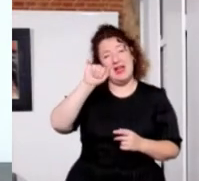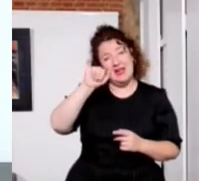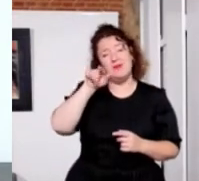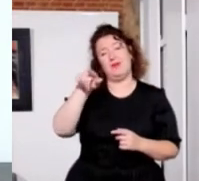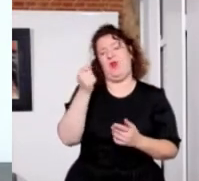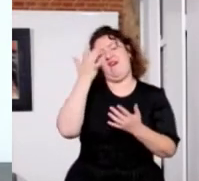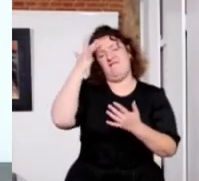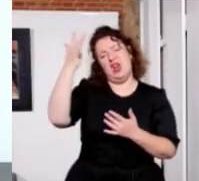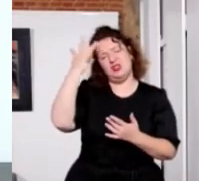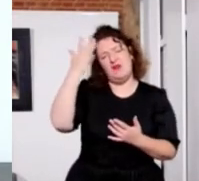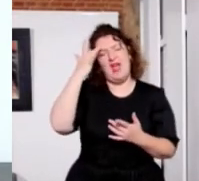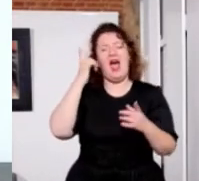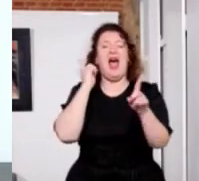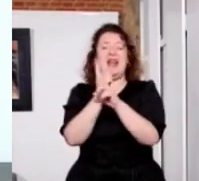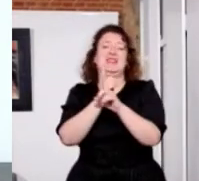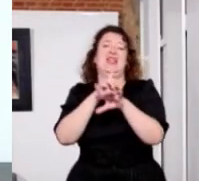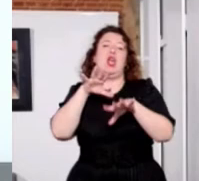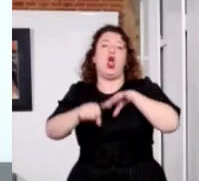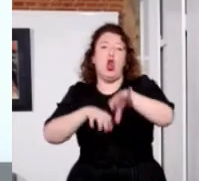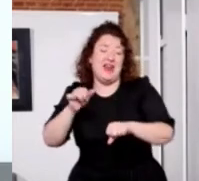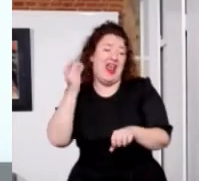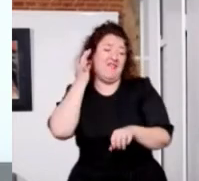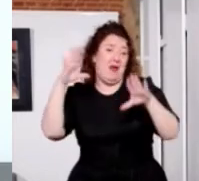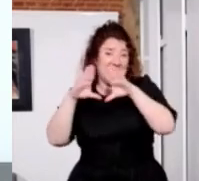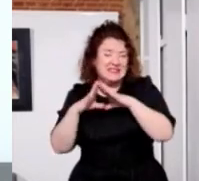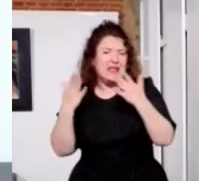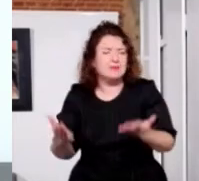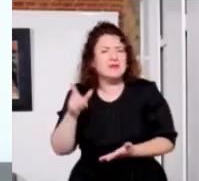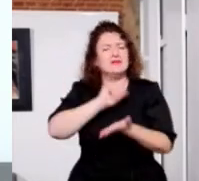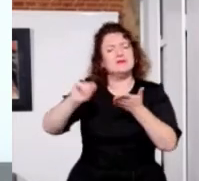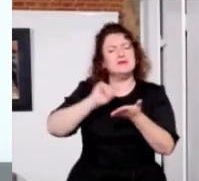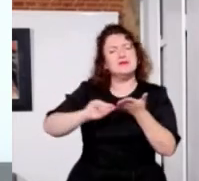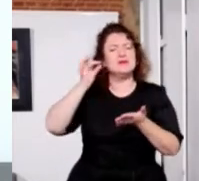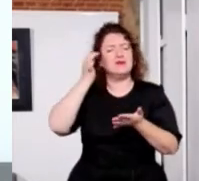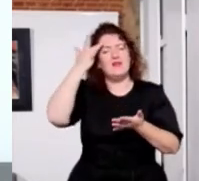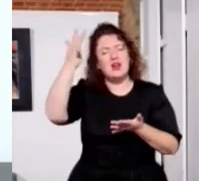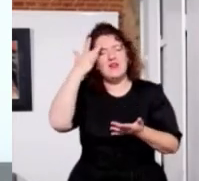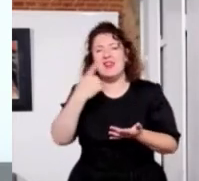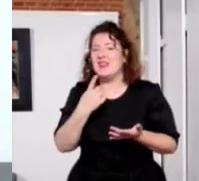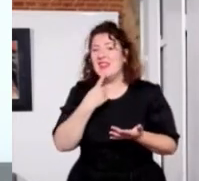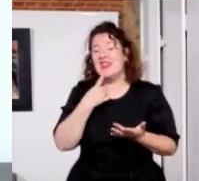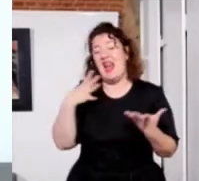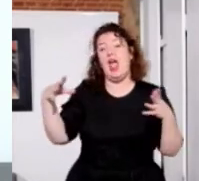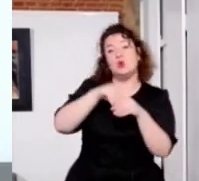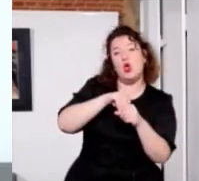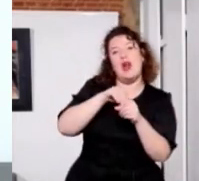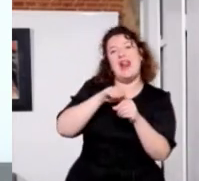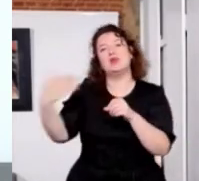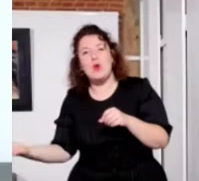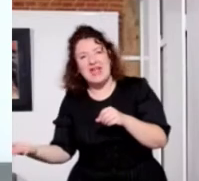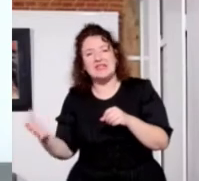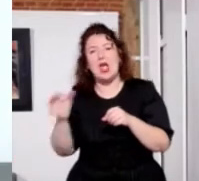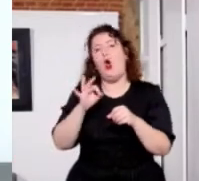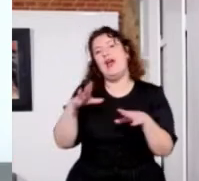feminista anticolonial, esa figura de la exclusión incluyente, de la inclusión excluyente o de una exclusión